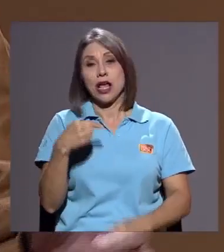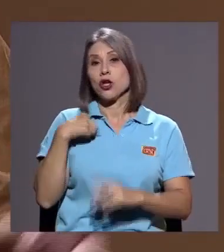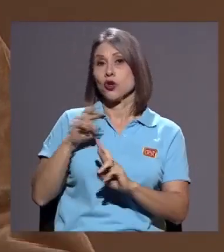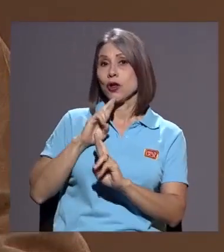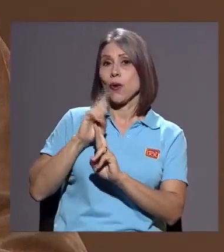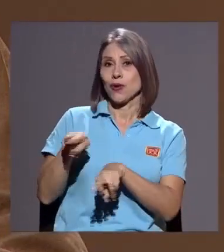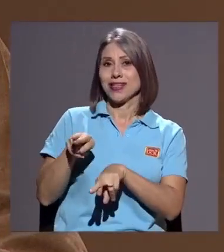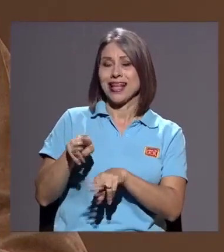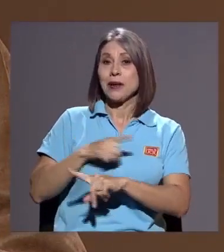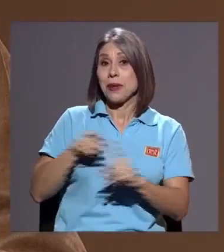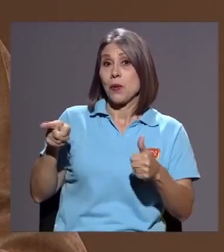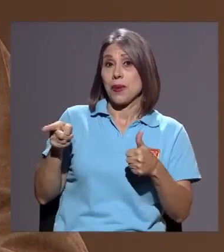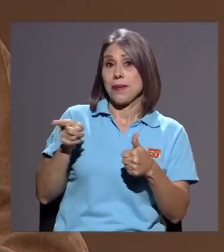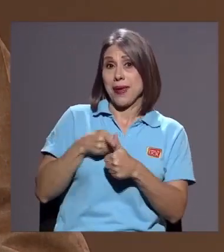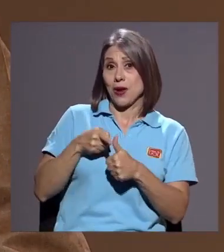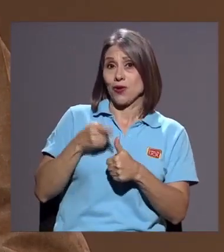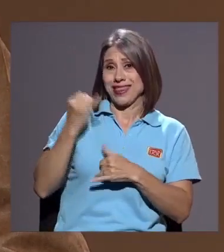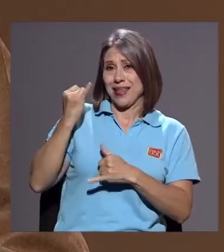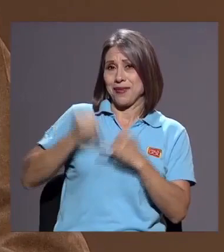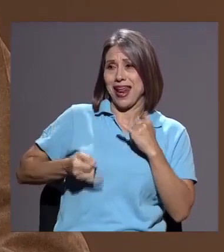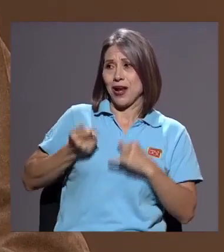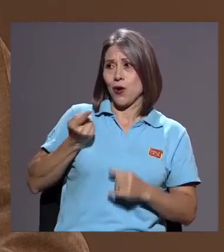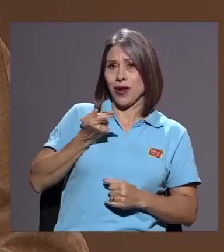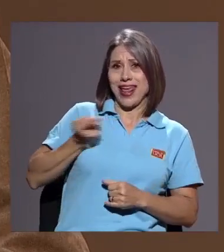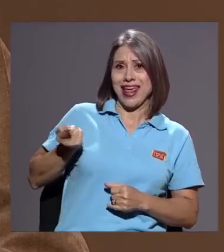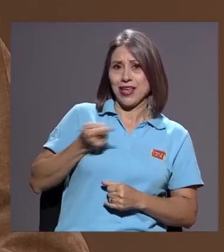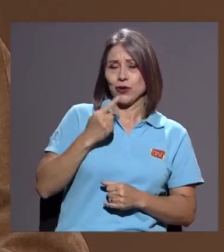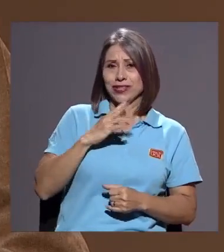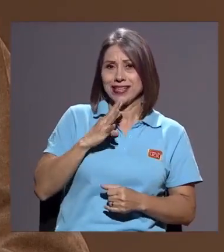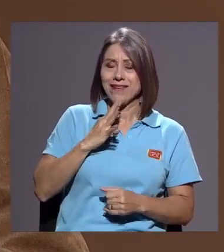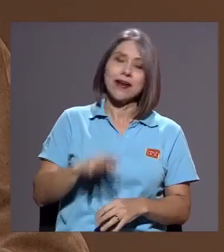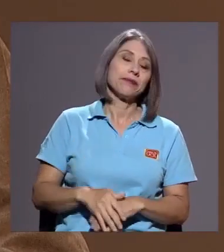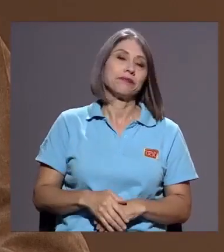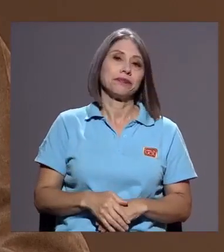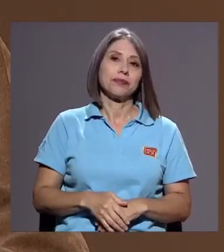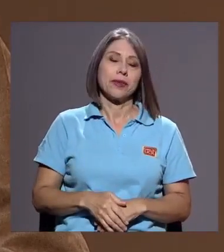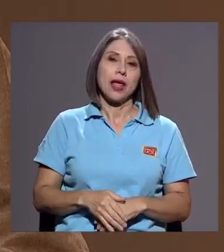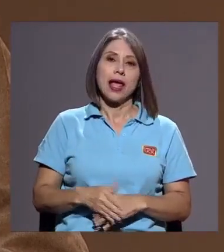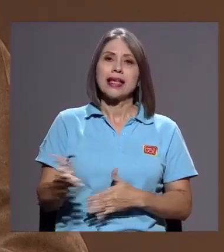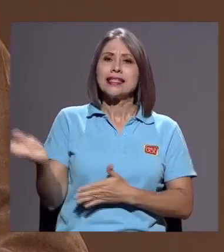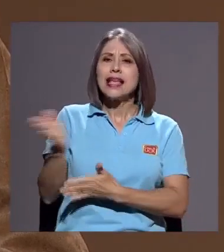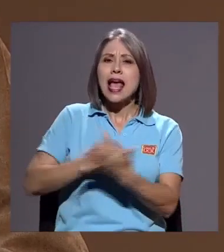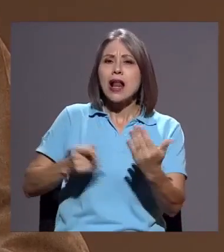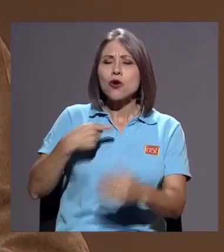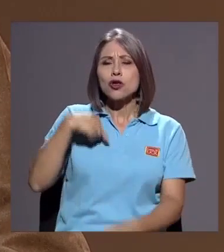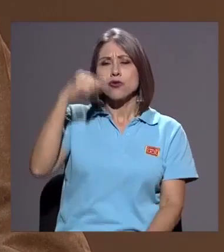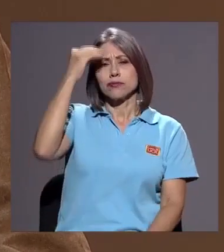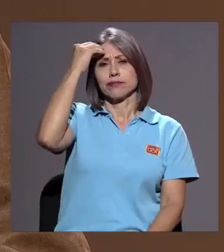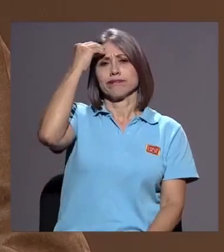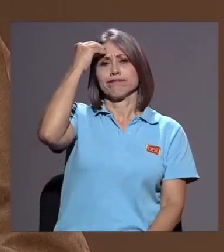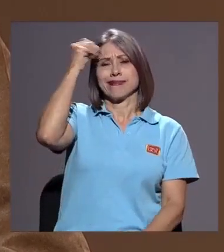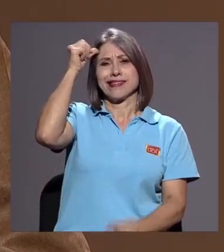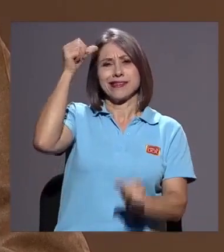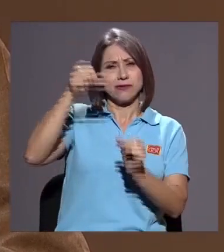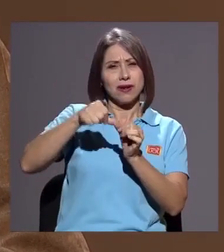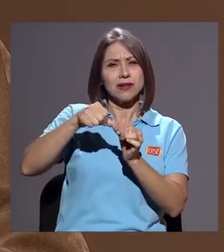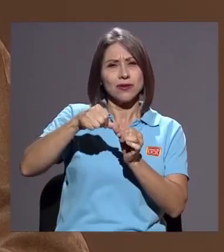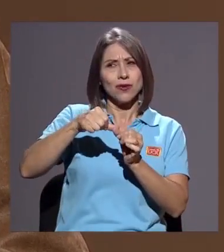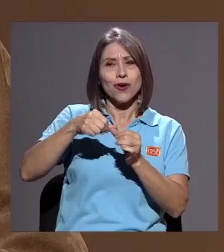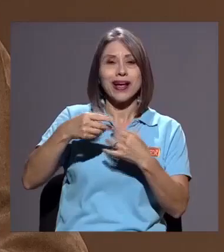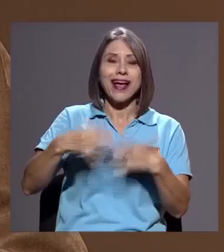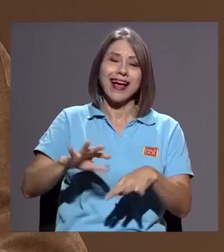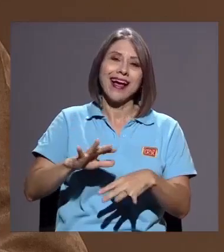que ellos plantearon Por muy favor. bien. Si algo me viene a la mente, el sentido del